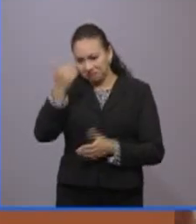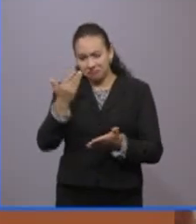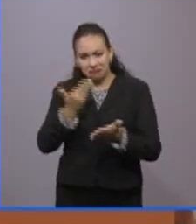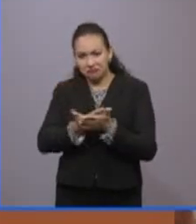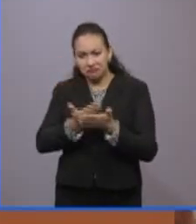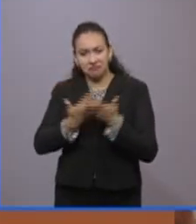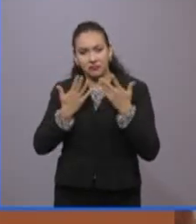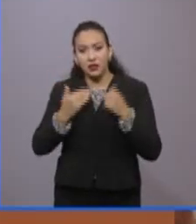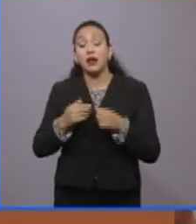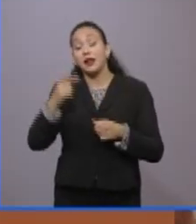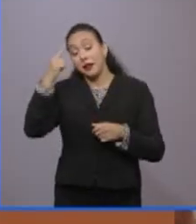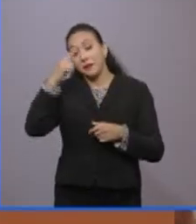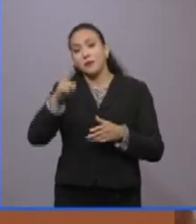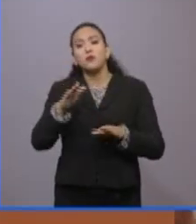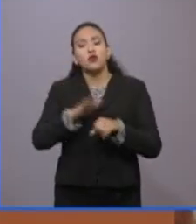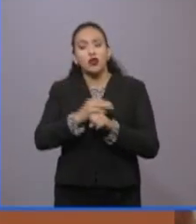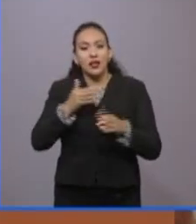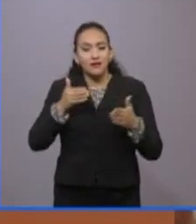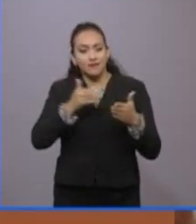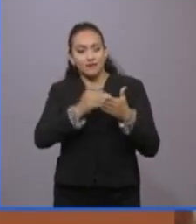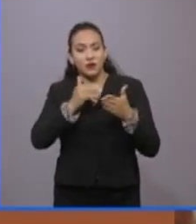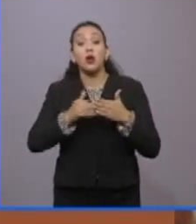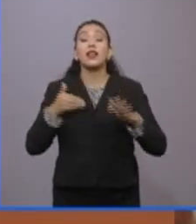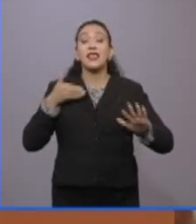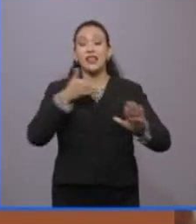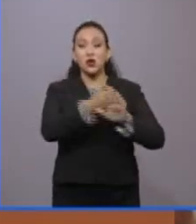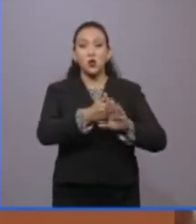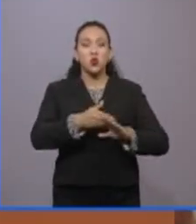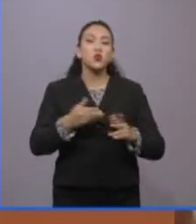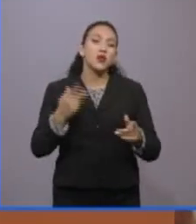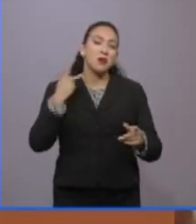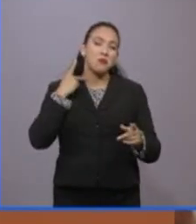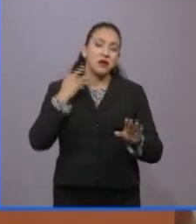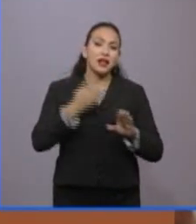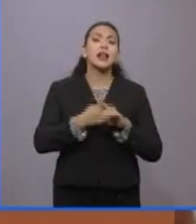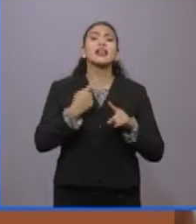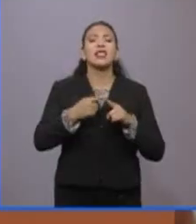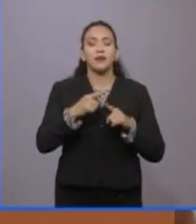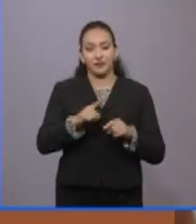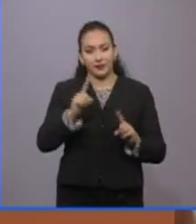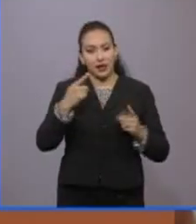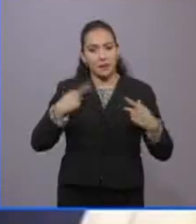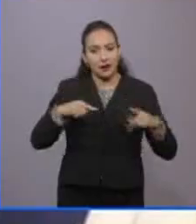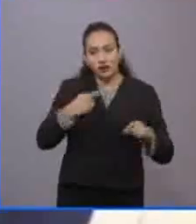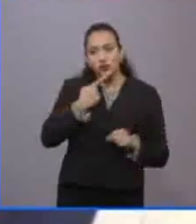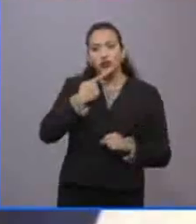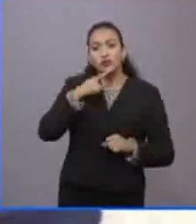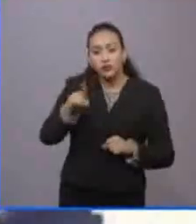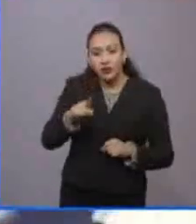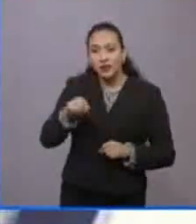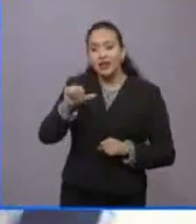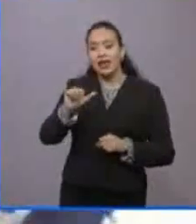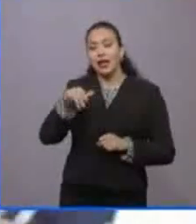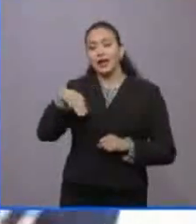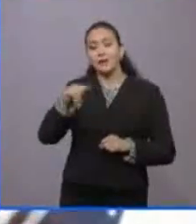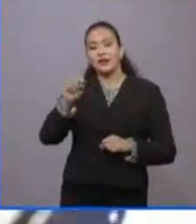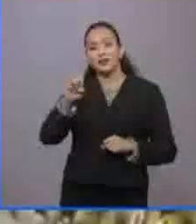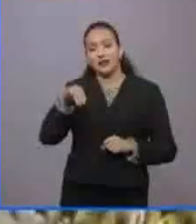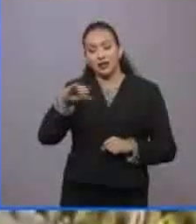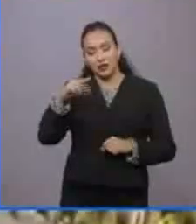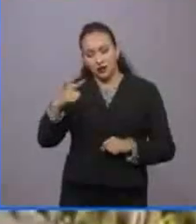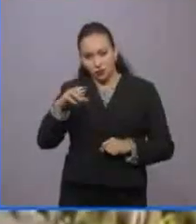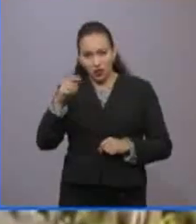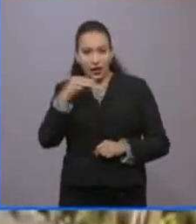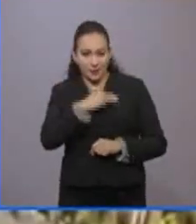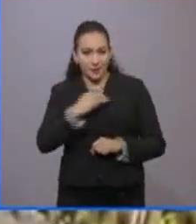obstrucción del cargo y la violencia política de género que denunció un integrante del Ayuntamiento de San Agustín Amatengo, Ejutla, tras